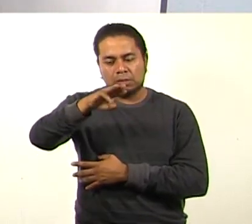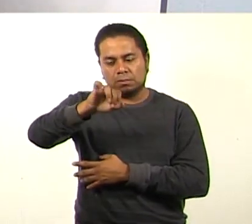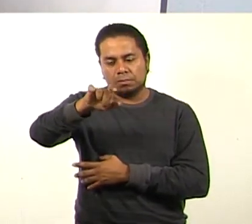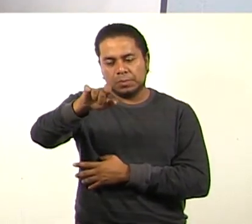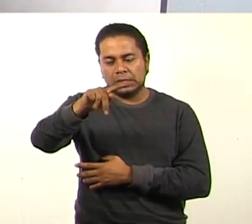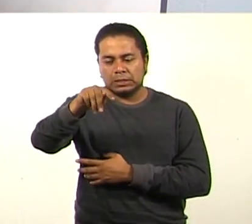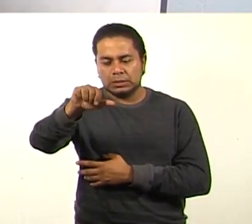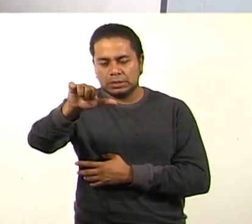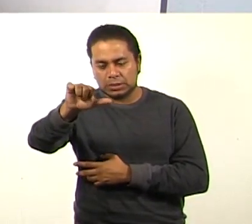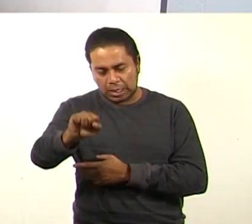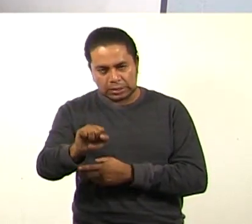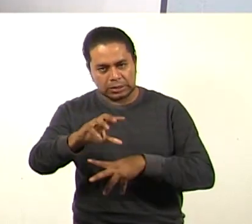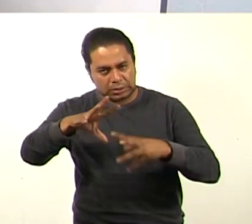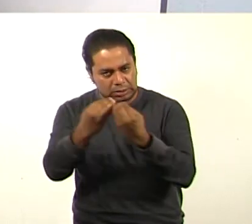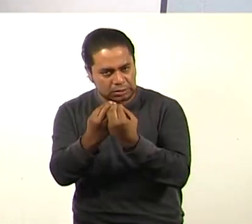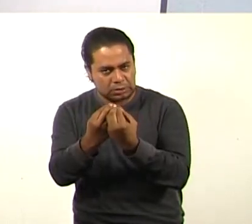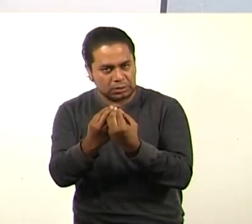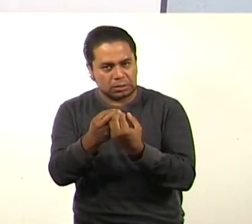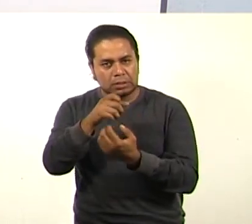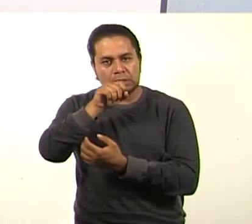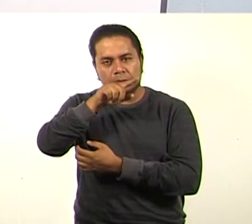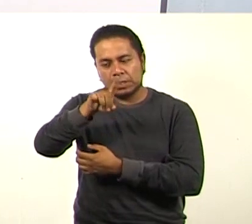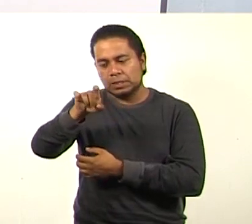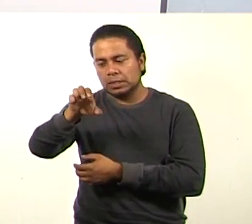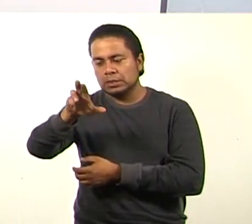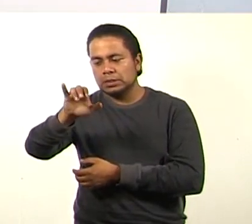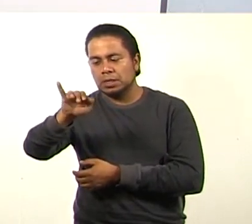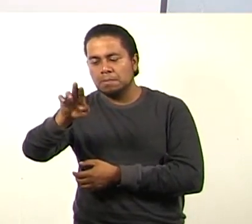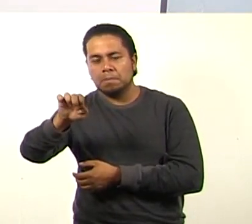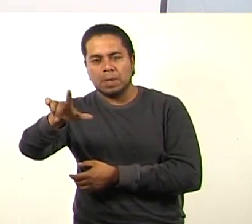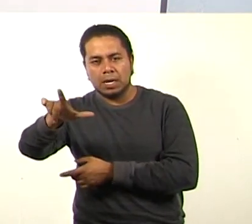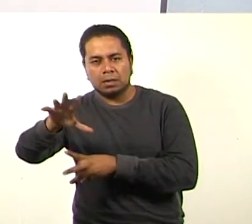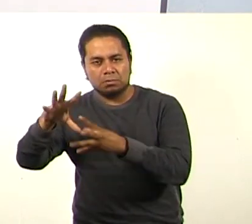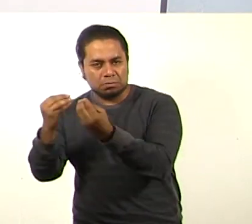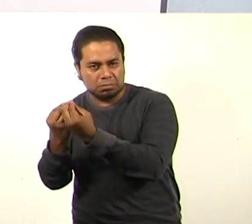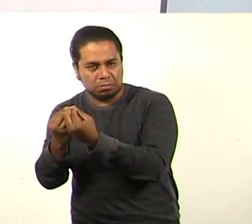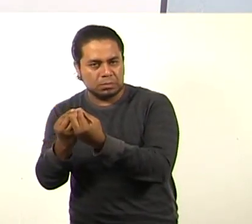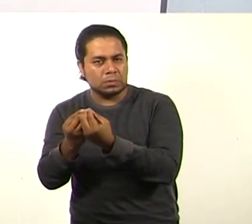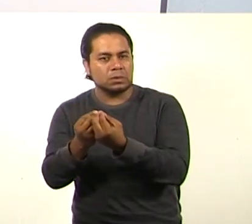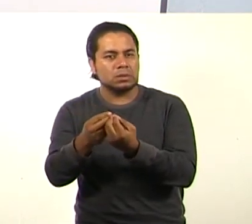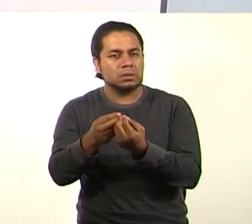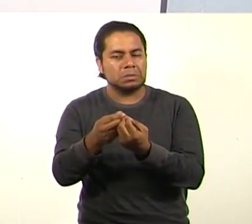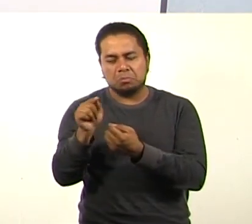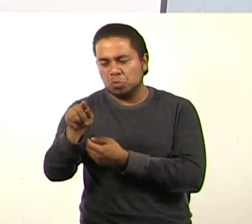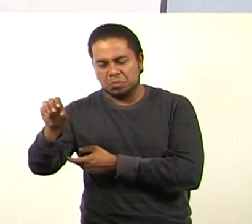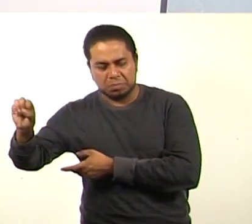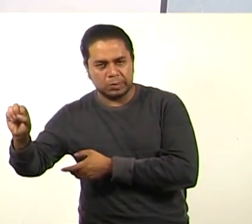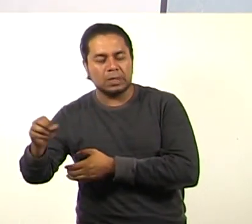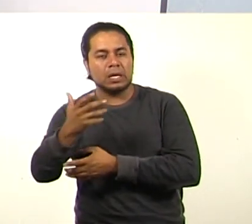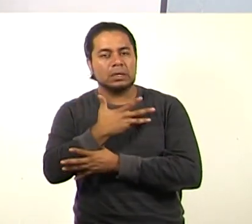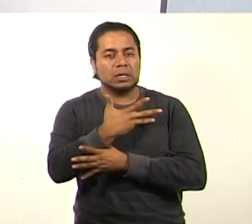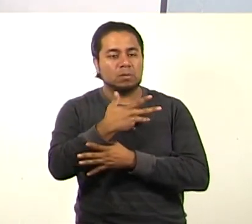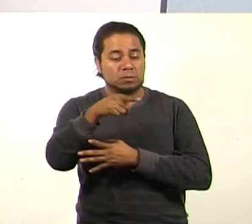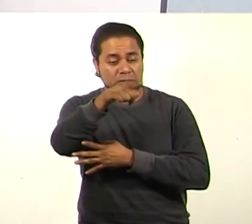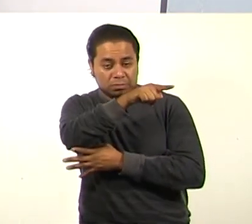mixtas y las fracciones decimales. Aquí tenemos unos ejemplos.